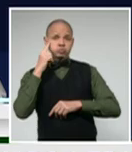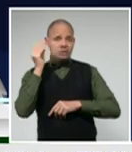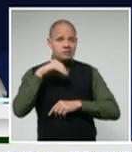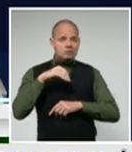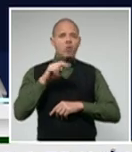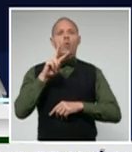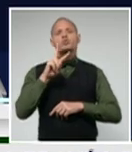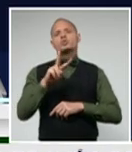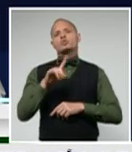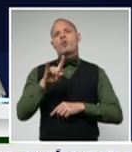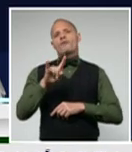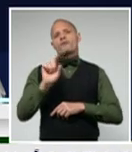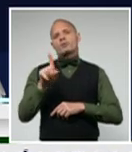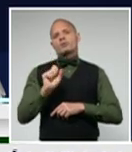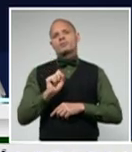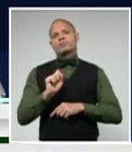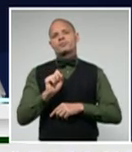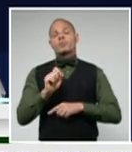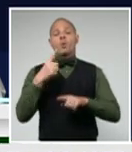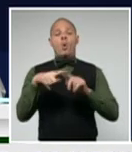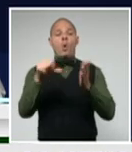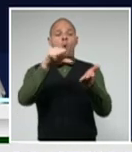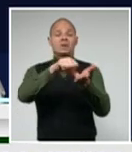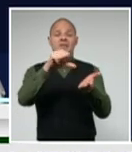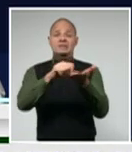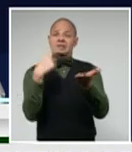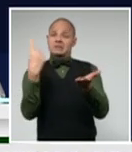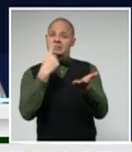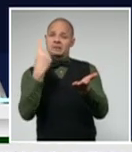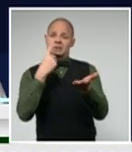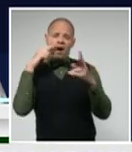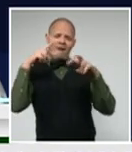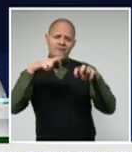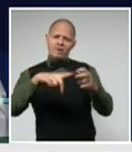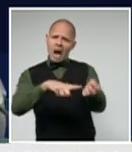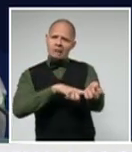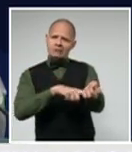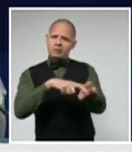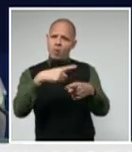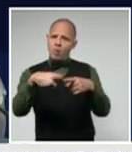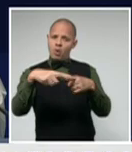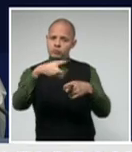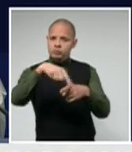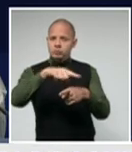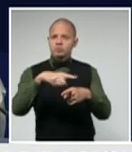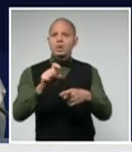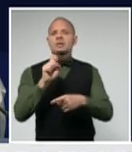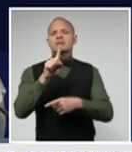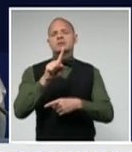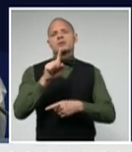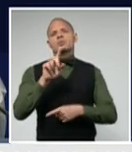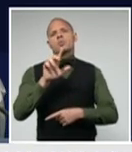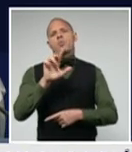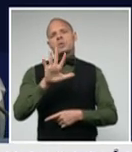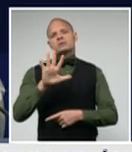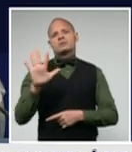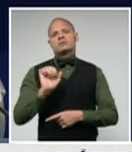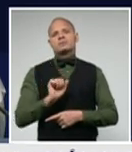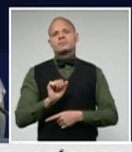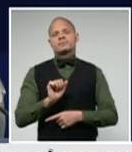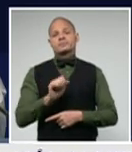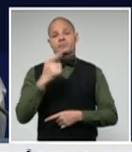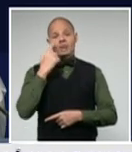291, y el Centro Nacional de Genética, 155. Con mucha satisfacción veíamos